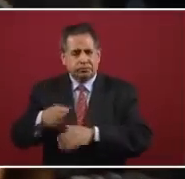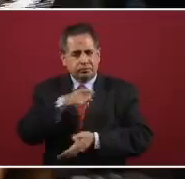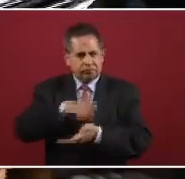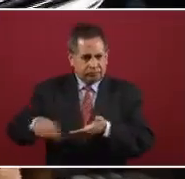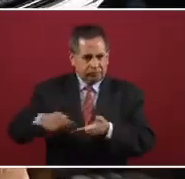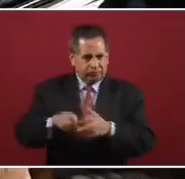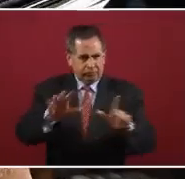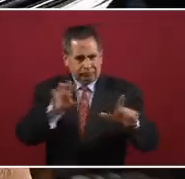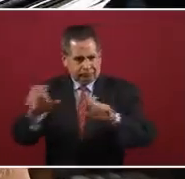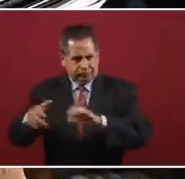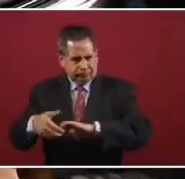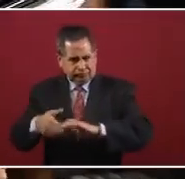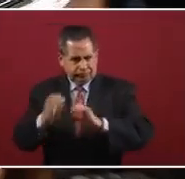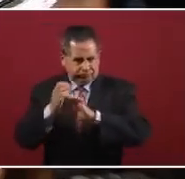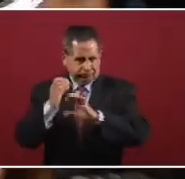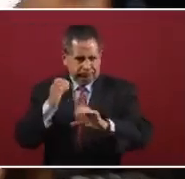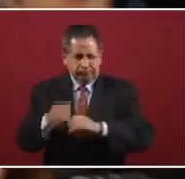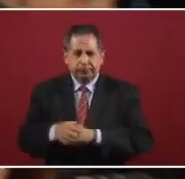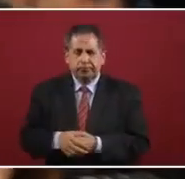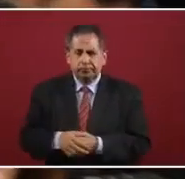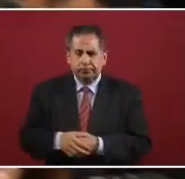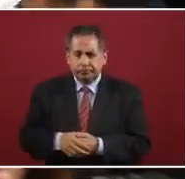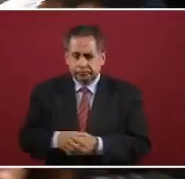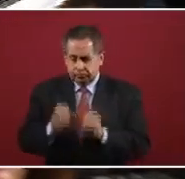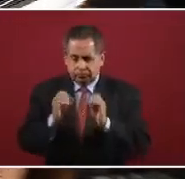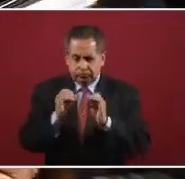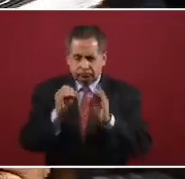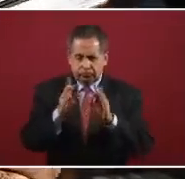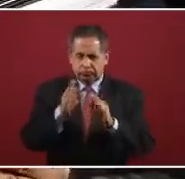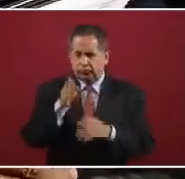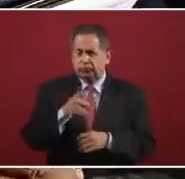tienen. Se inició el oficio